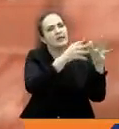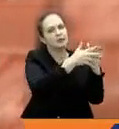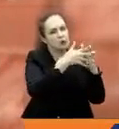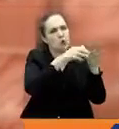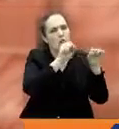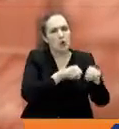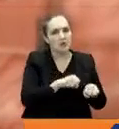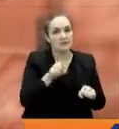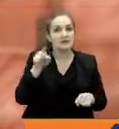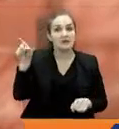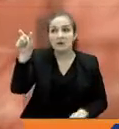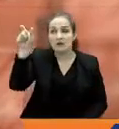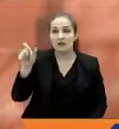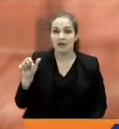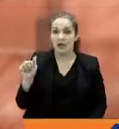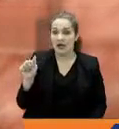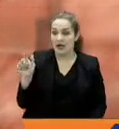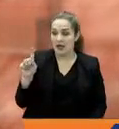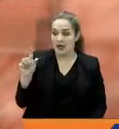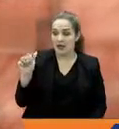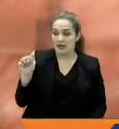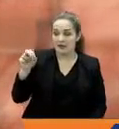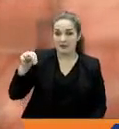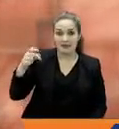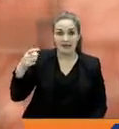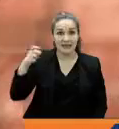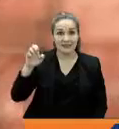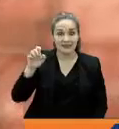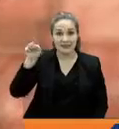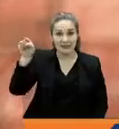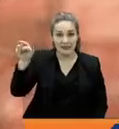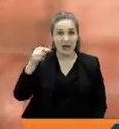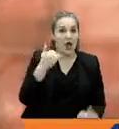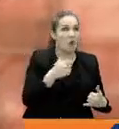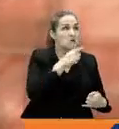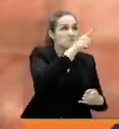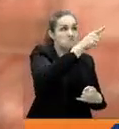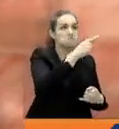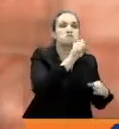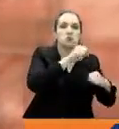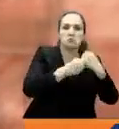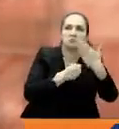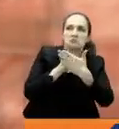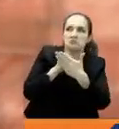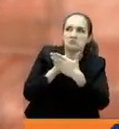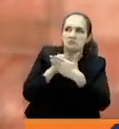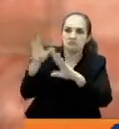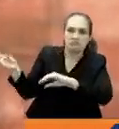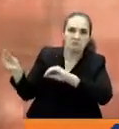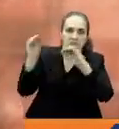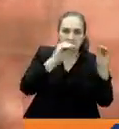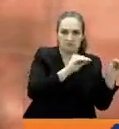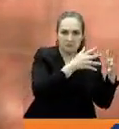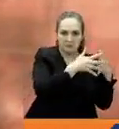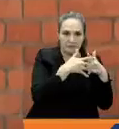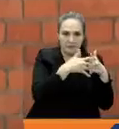corra peligro si es enviado a ese país. Con esta decisión, Washington podrá intentar de nuevo juzgar al australiano en su